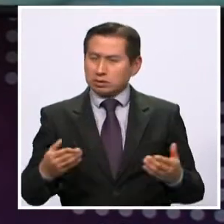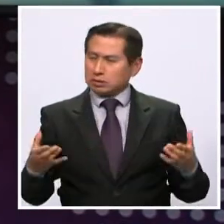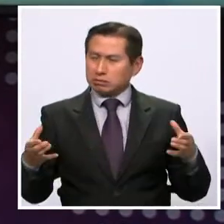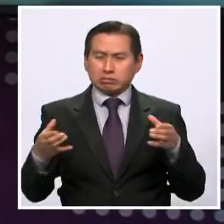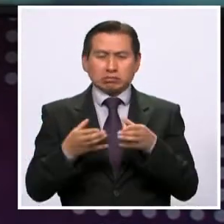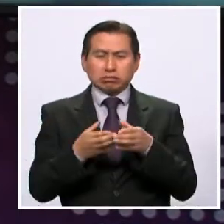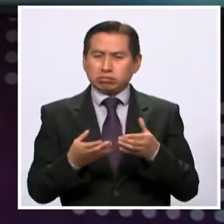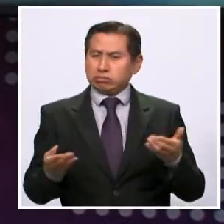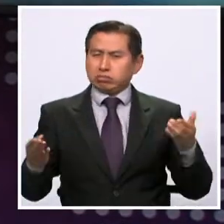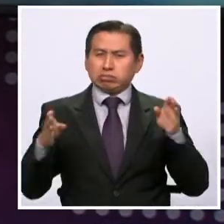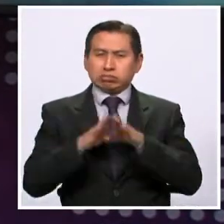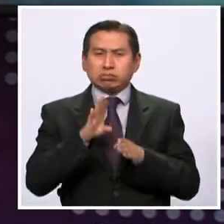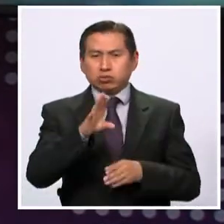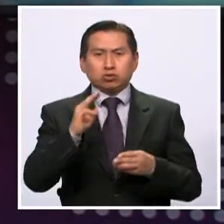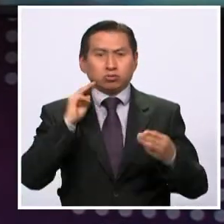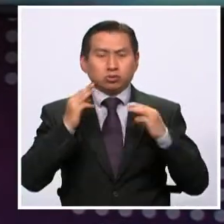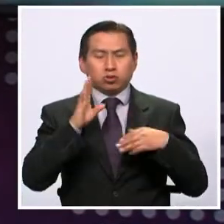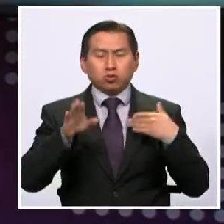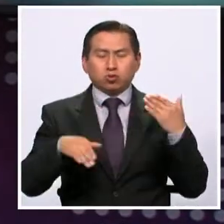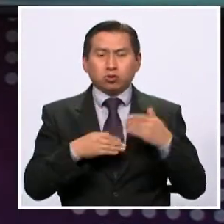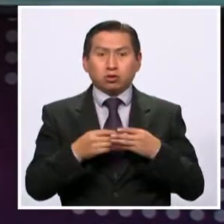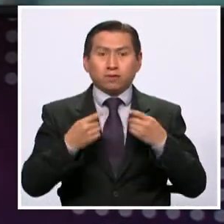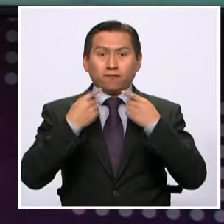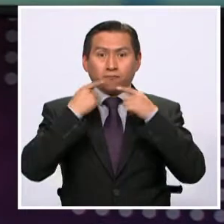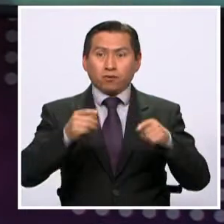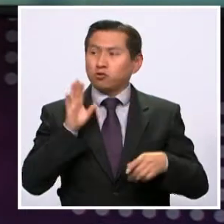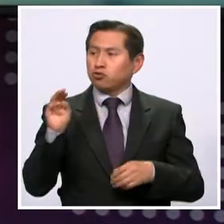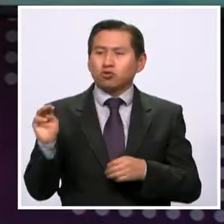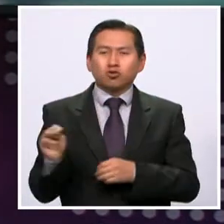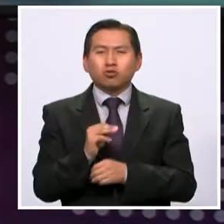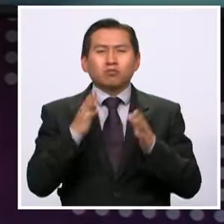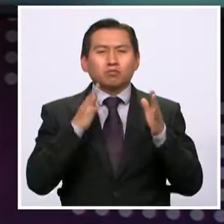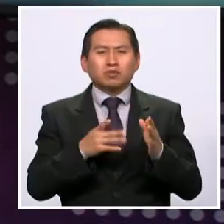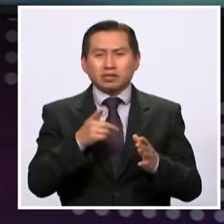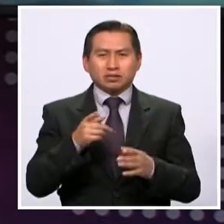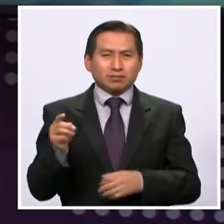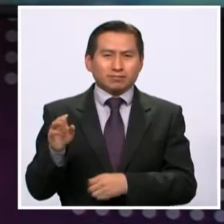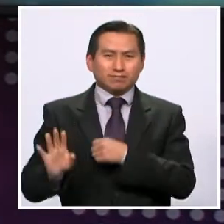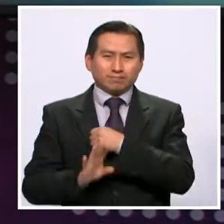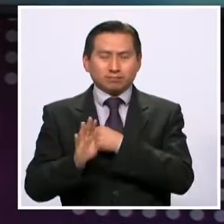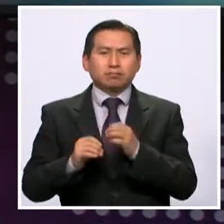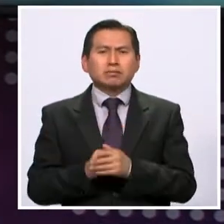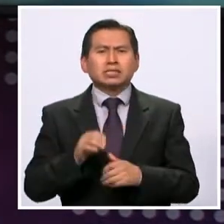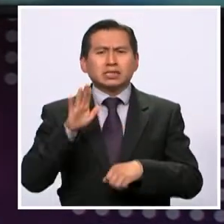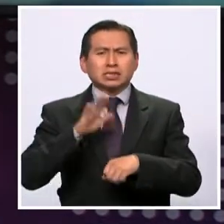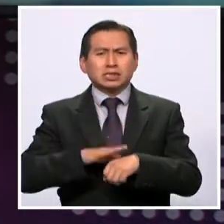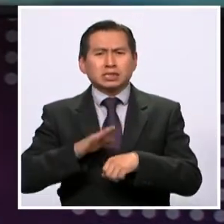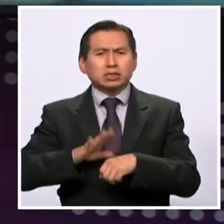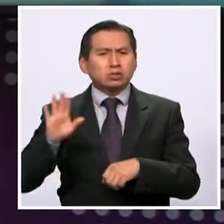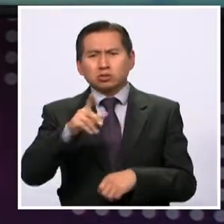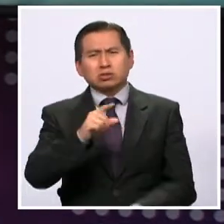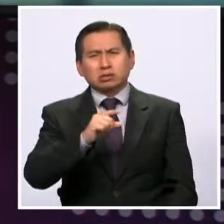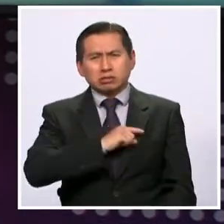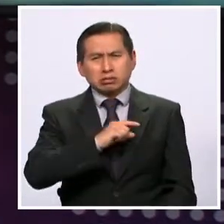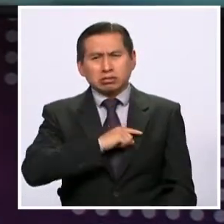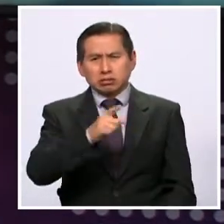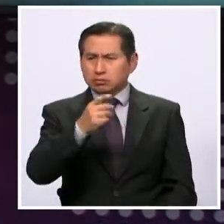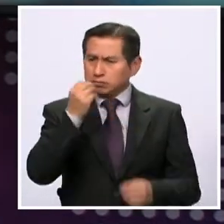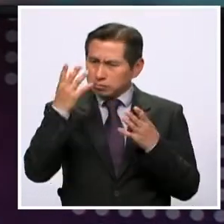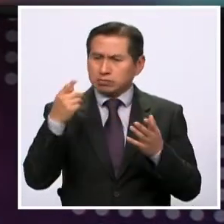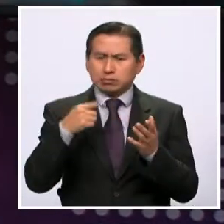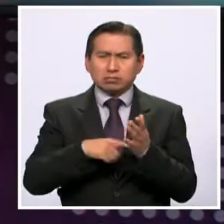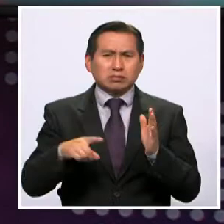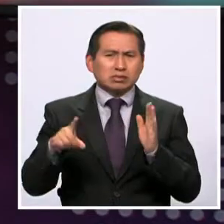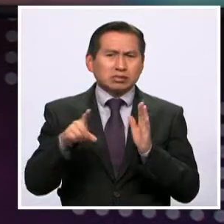el municipio de Montero. Así lo ha anunciado el ministro de Defensa. Ha llamado a la reflexión a la población para cumplir las